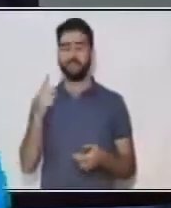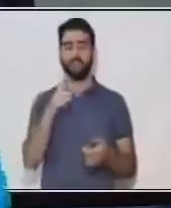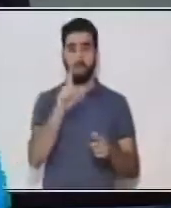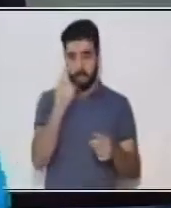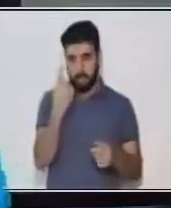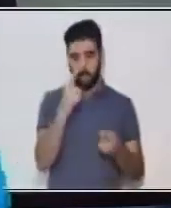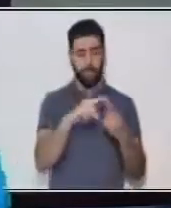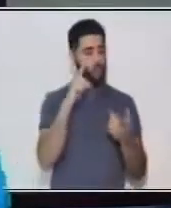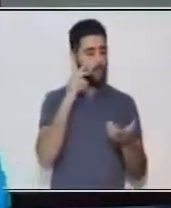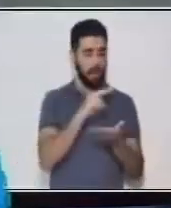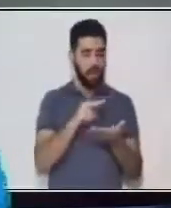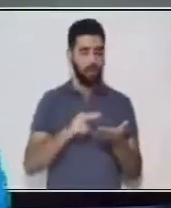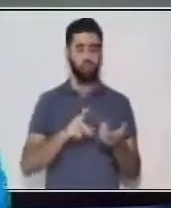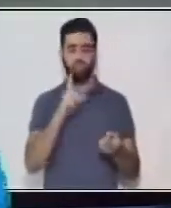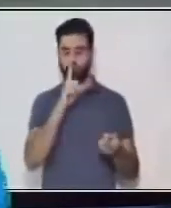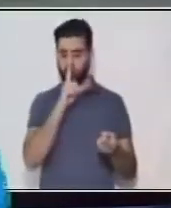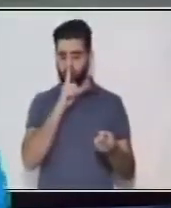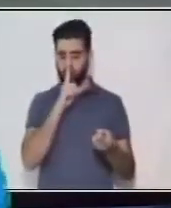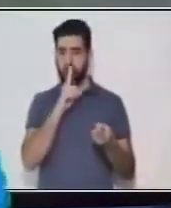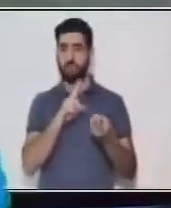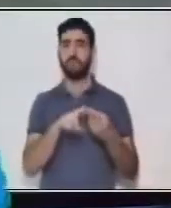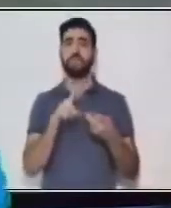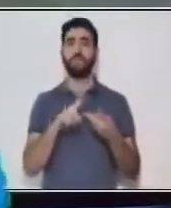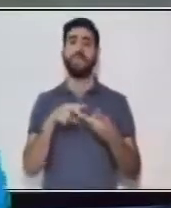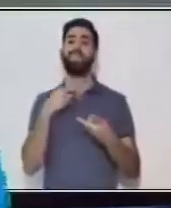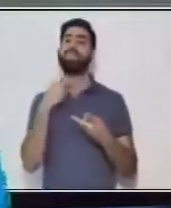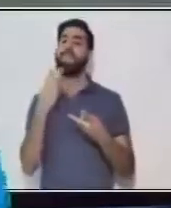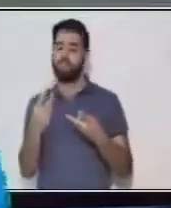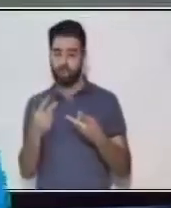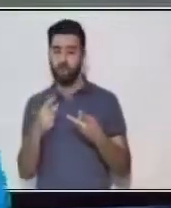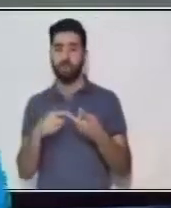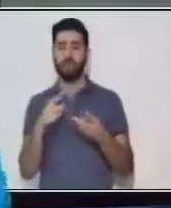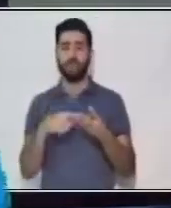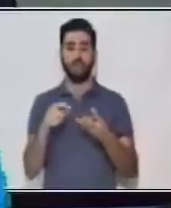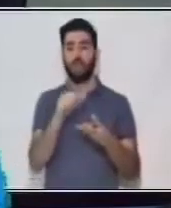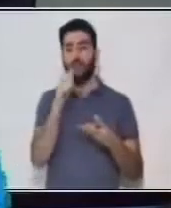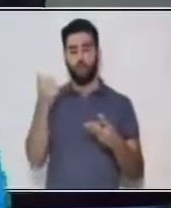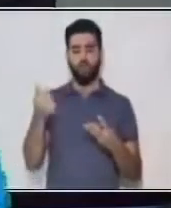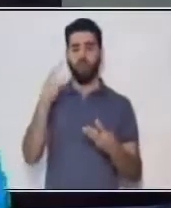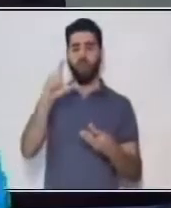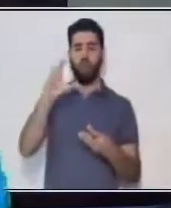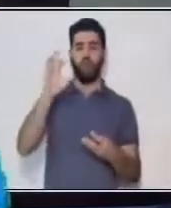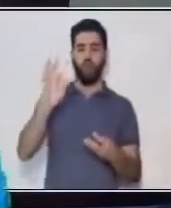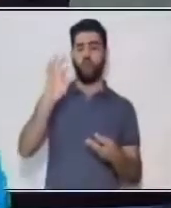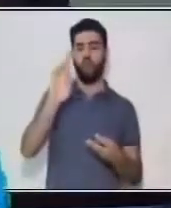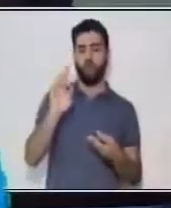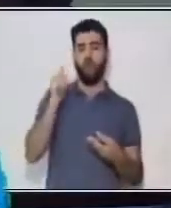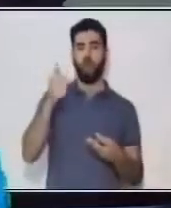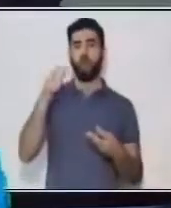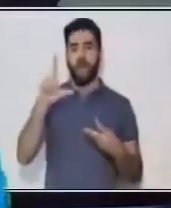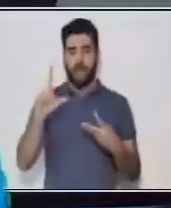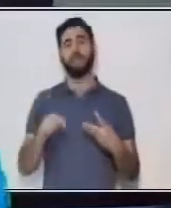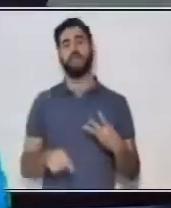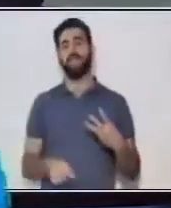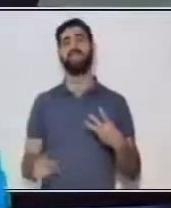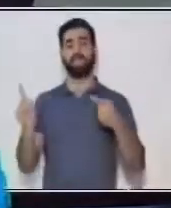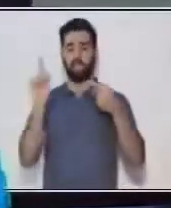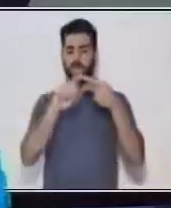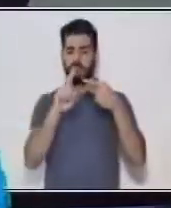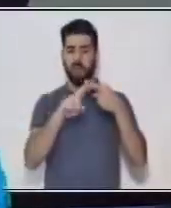la lectura coral. Son tres tipos de lectura totalmente diferentes. La lectura